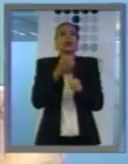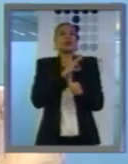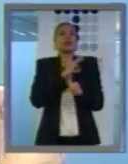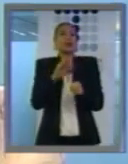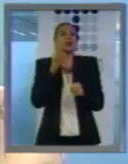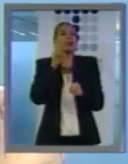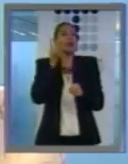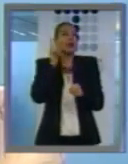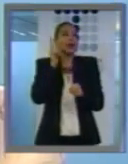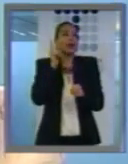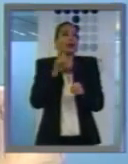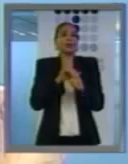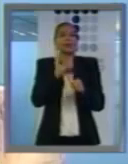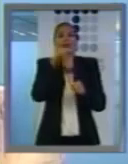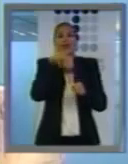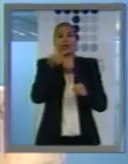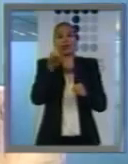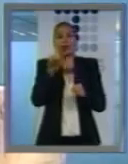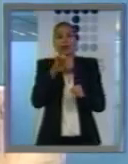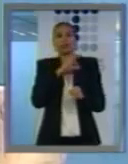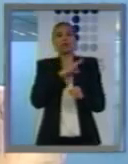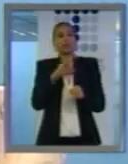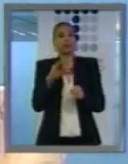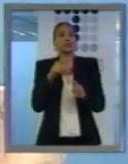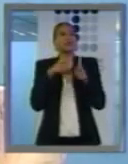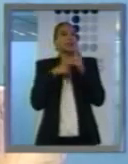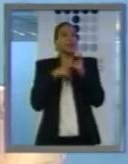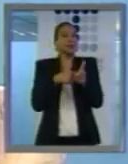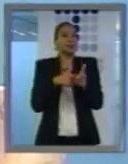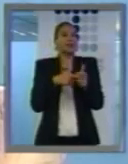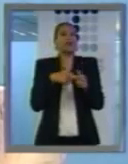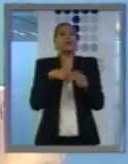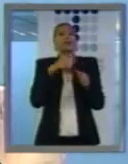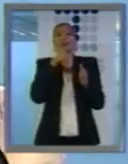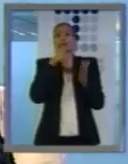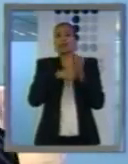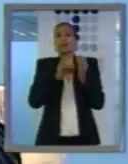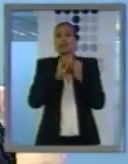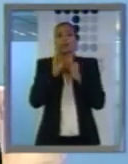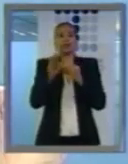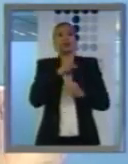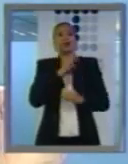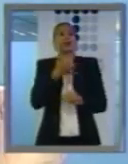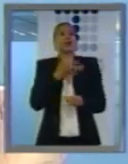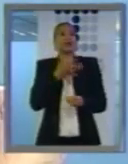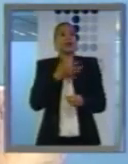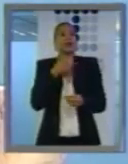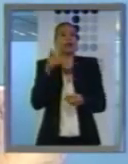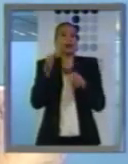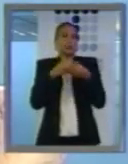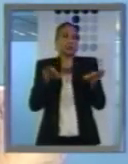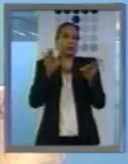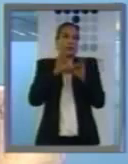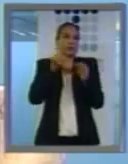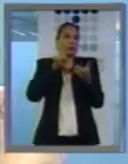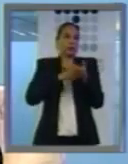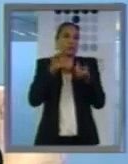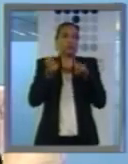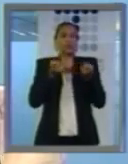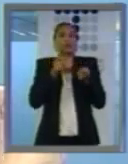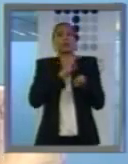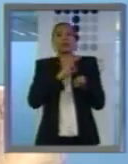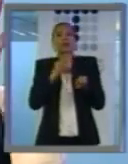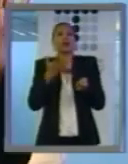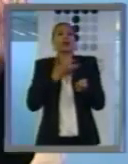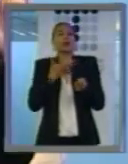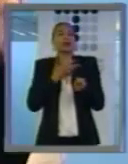también sería deseable que el INAI, que sé que ya mandaron una carta, pues tuvieran su contrapeso interno, ¿no? Que tuvieran su